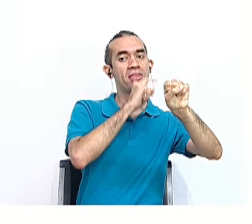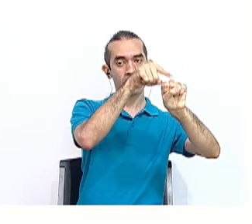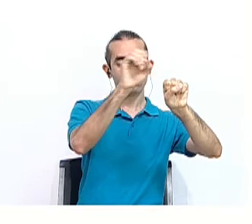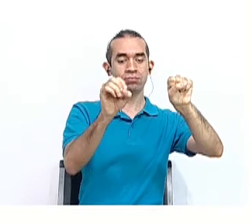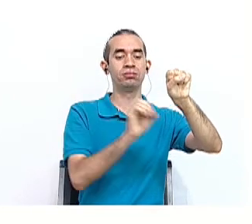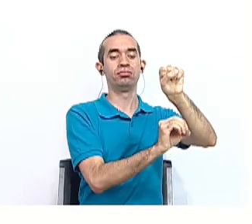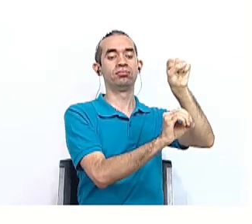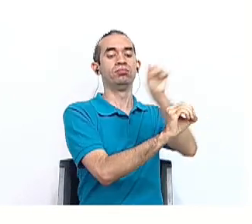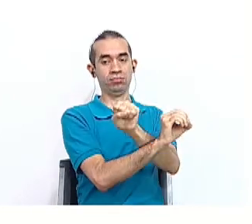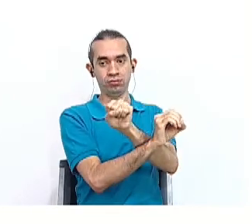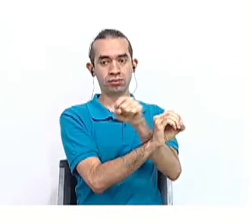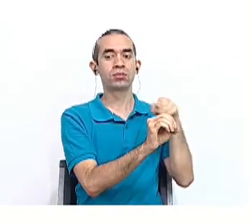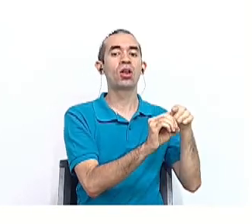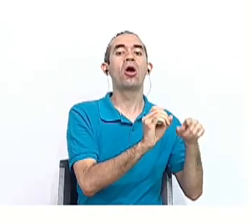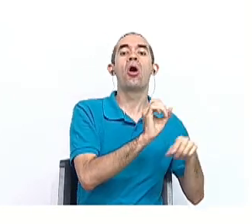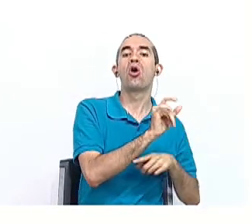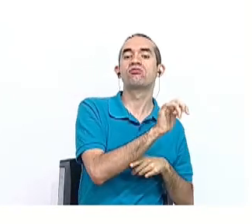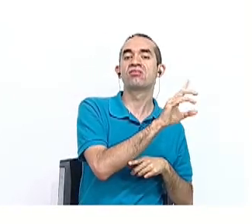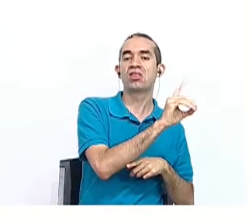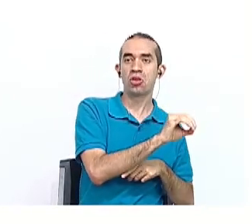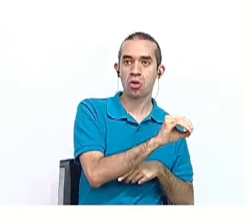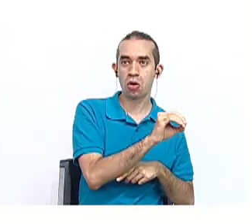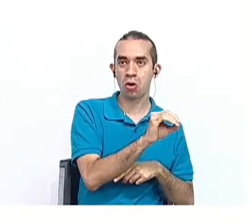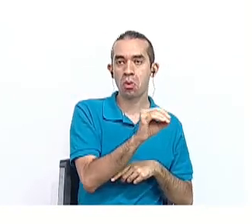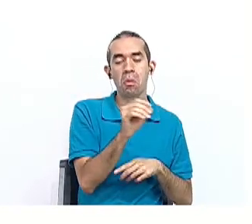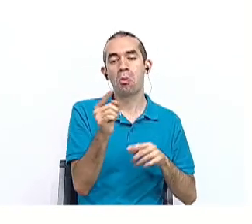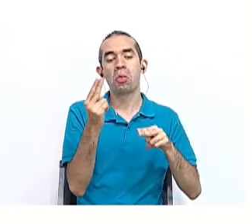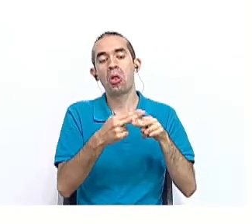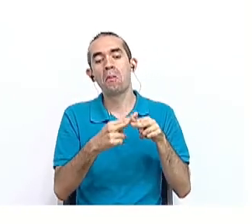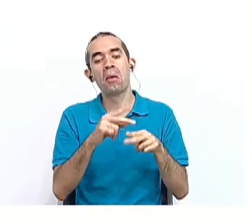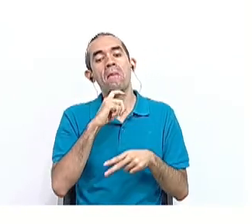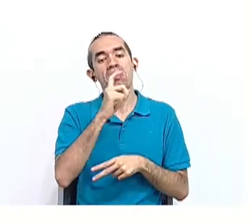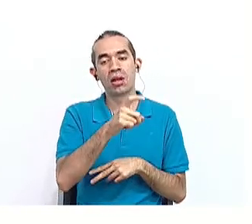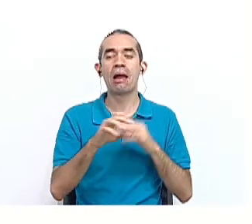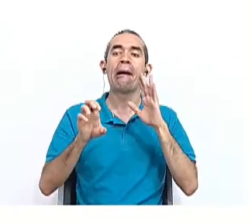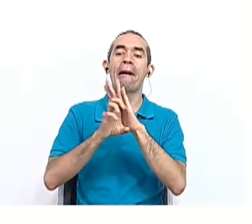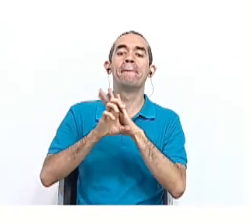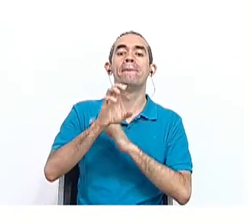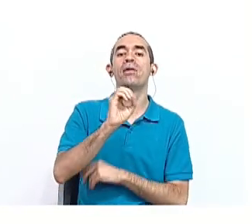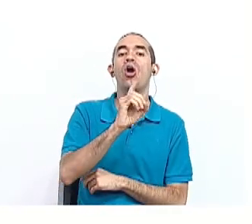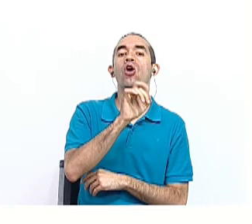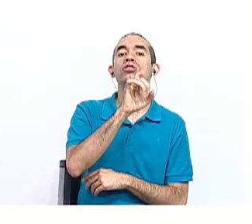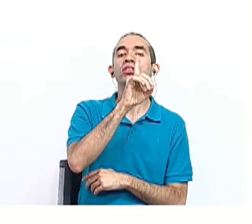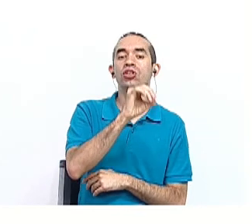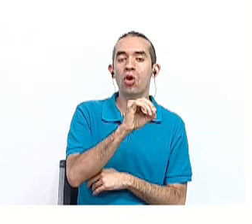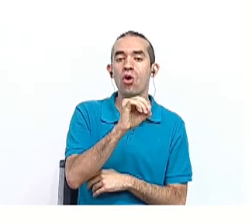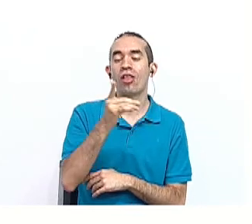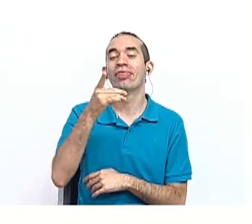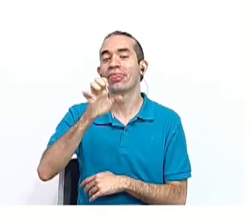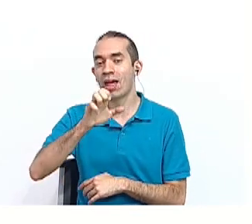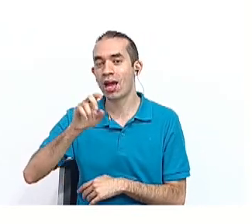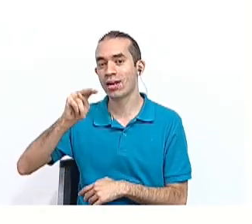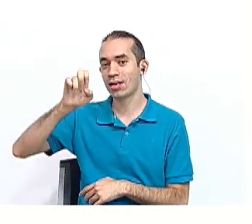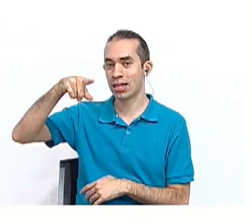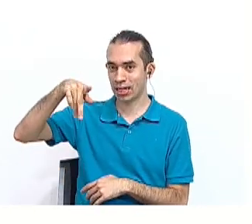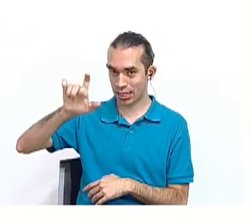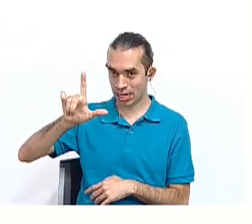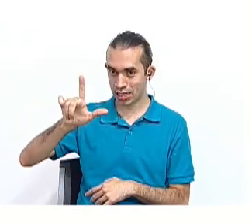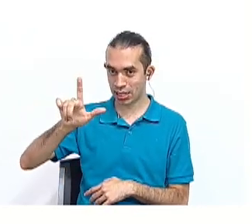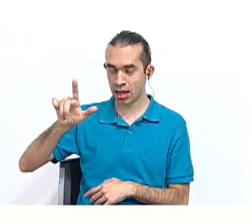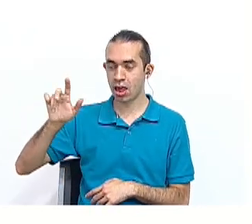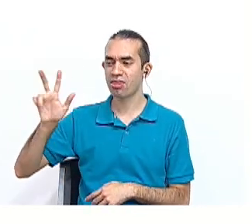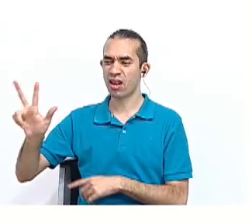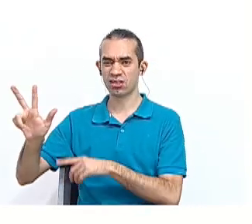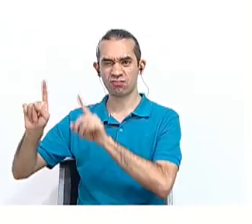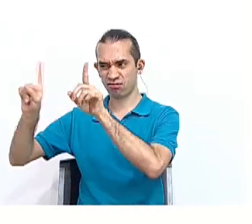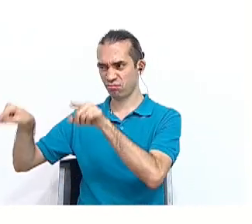nombre del metal. Por ejemplo, tenemos óxido de níquel 3. Esos